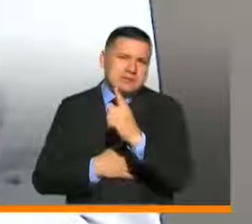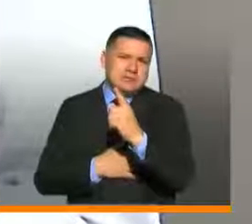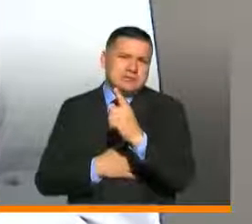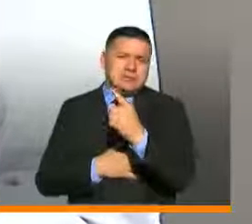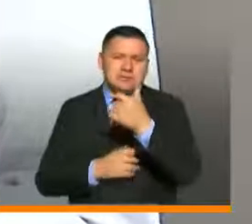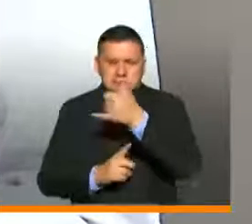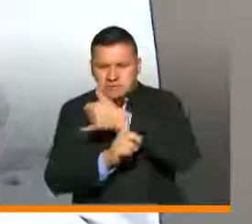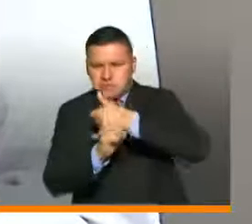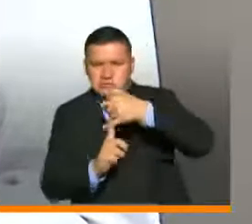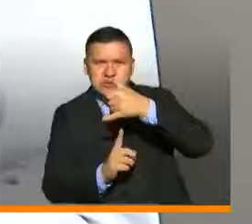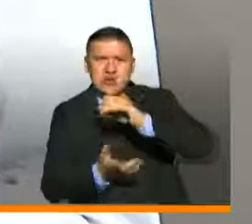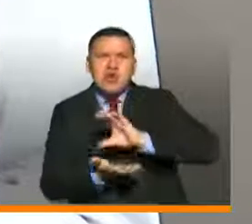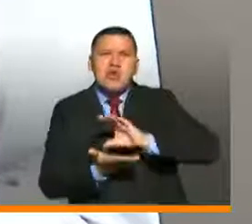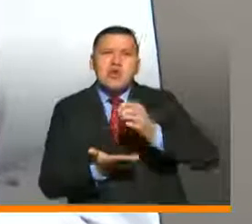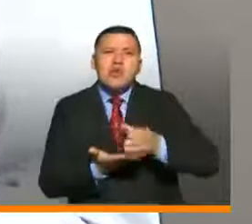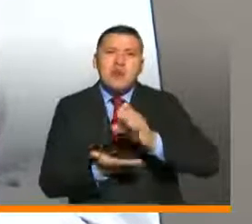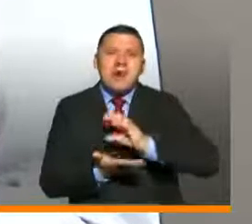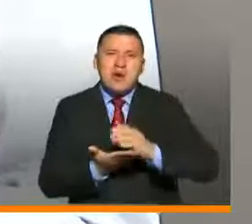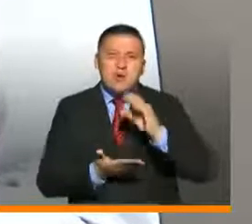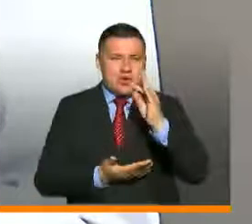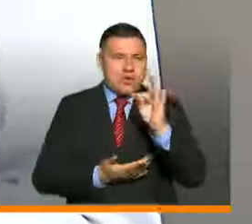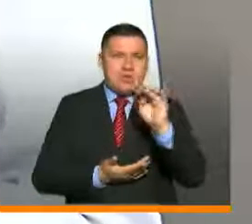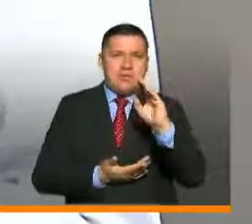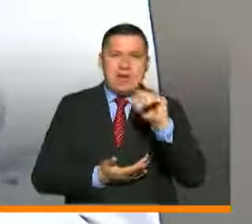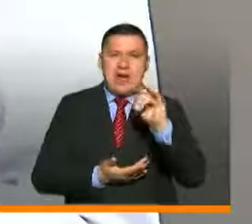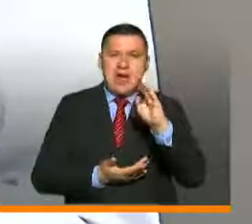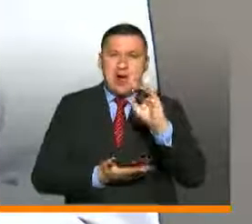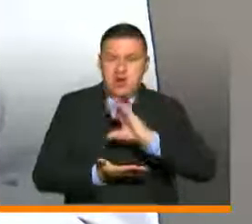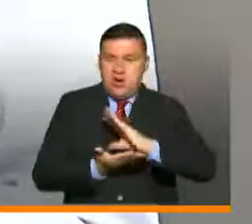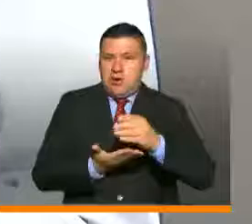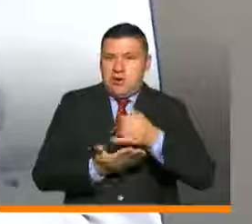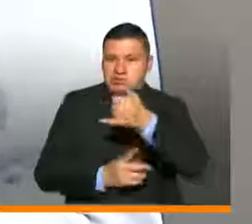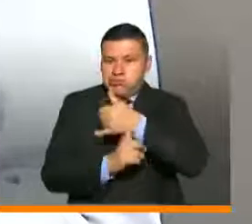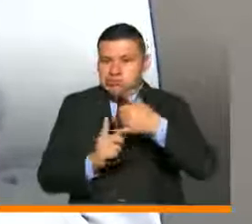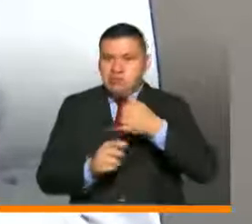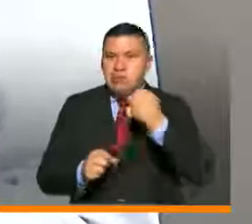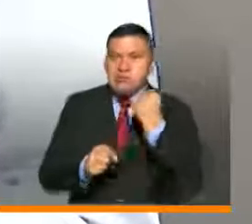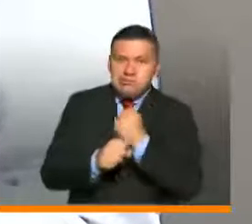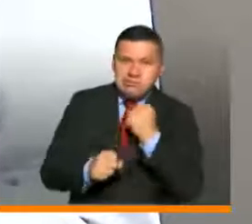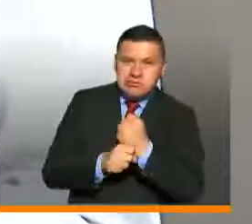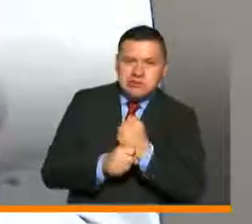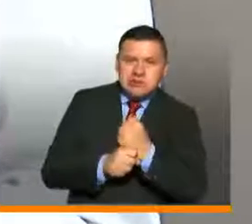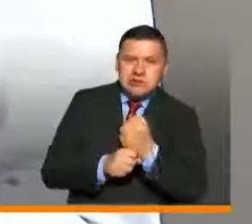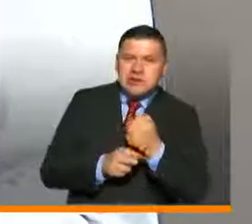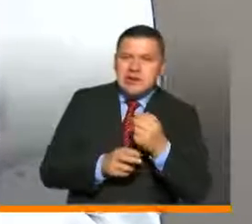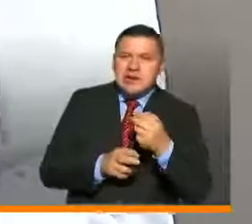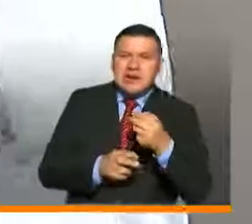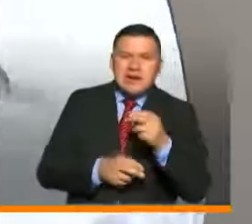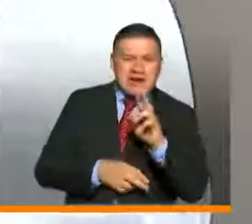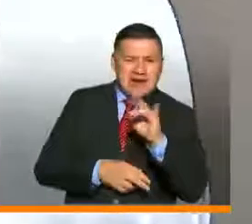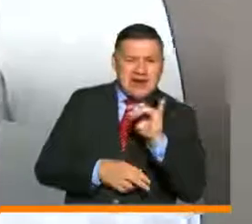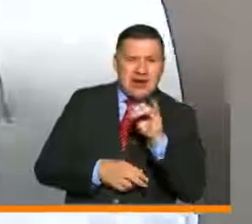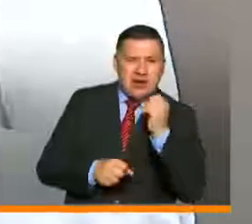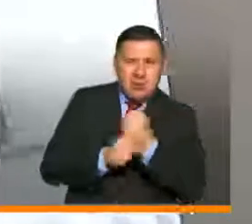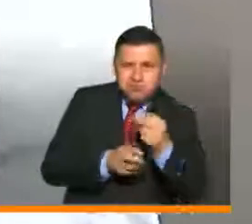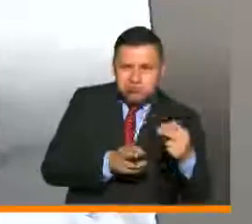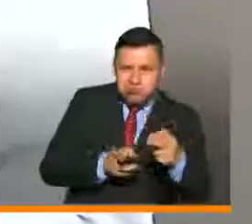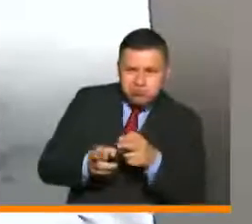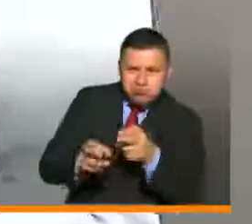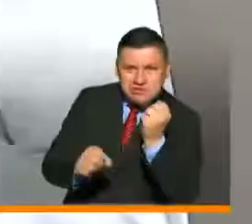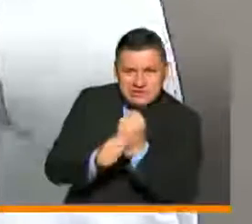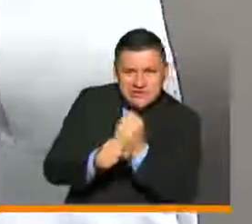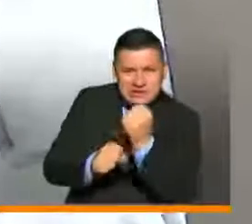pacífico para tumaco como bien usted lo manifestaba nuestra vía espriella río mataje que será la puerta del